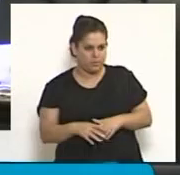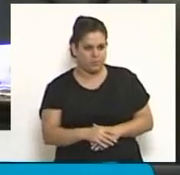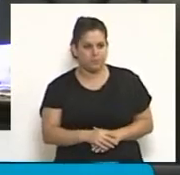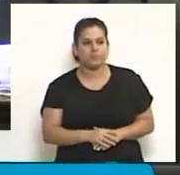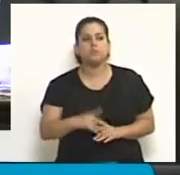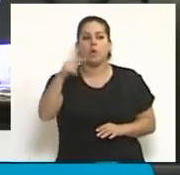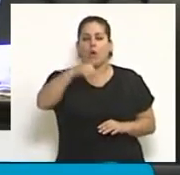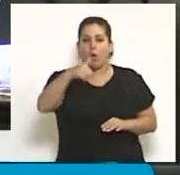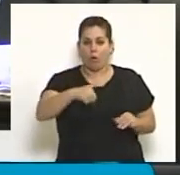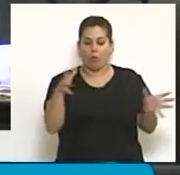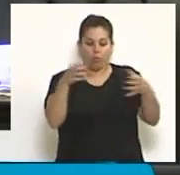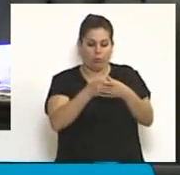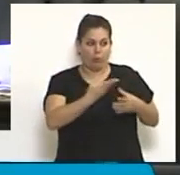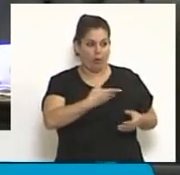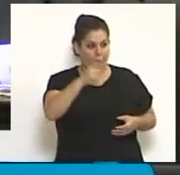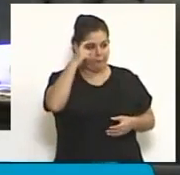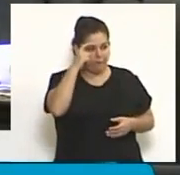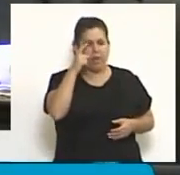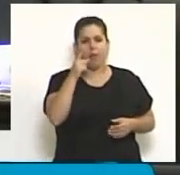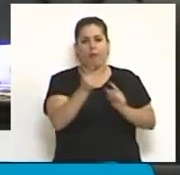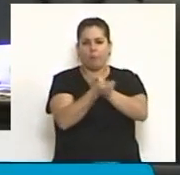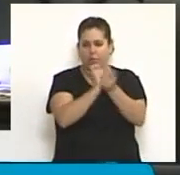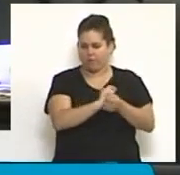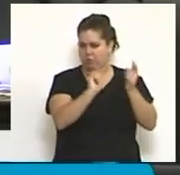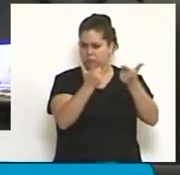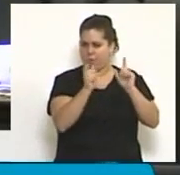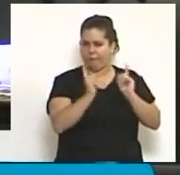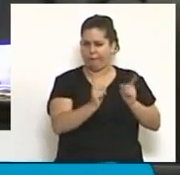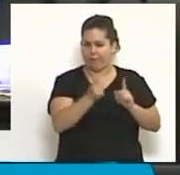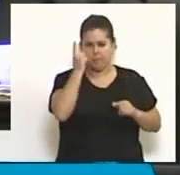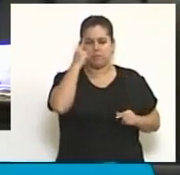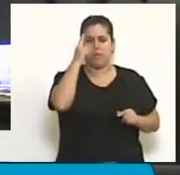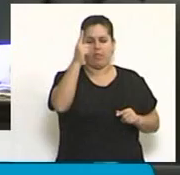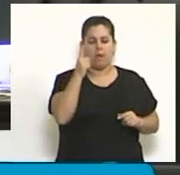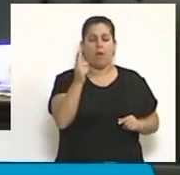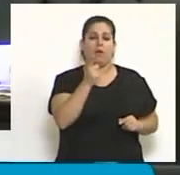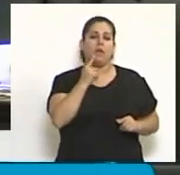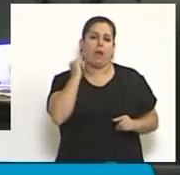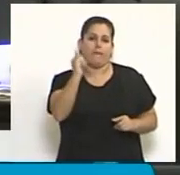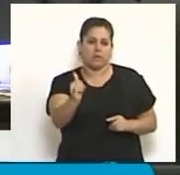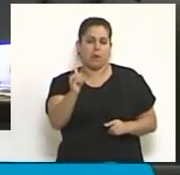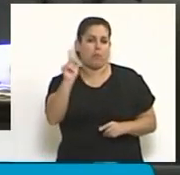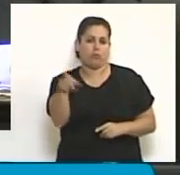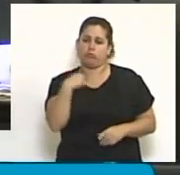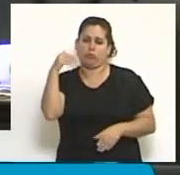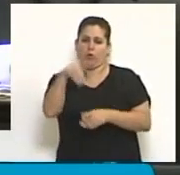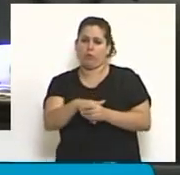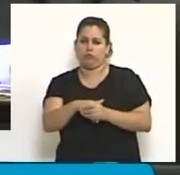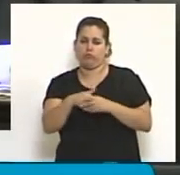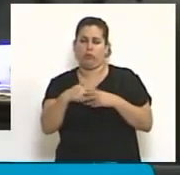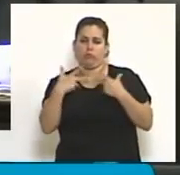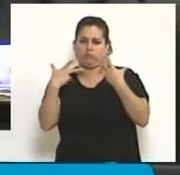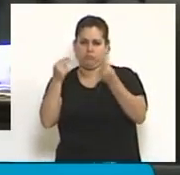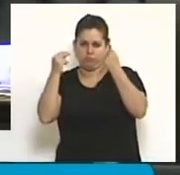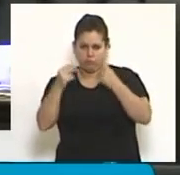Hoy la posición del bloque F no ha sido modificada y por lo tanto adelantamos que no vamos a acompañar los presentes